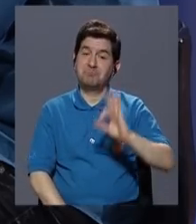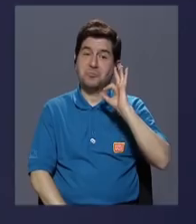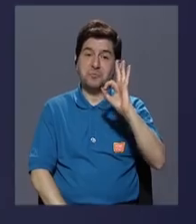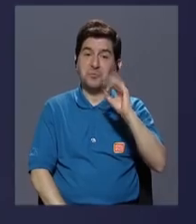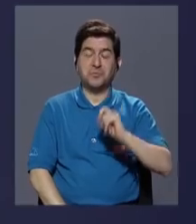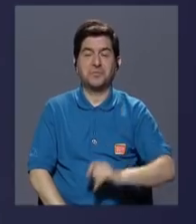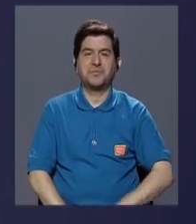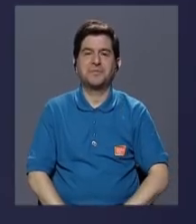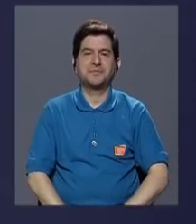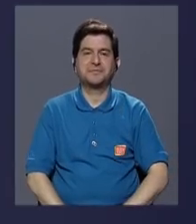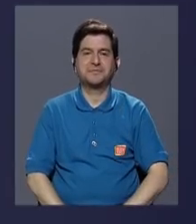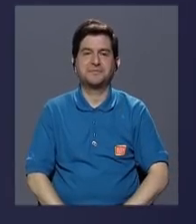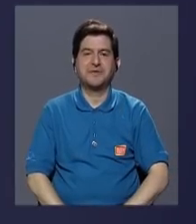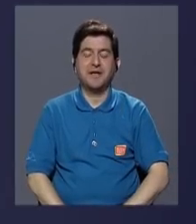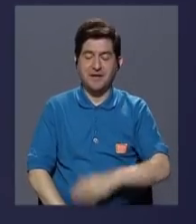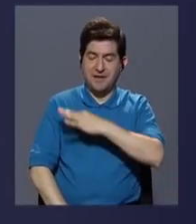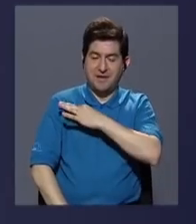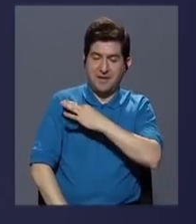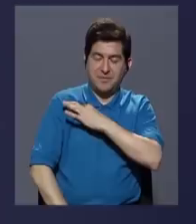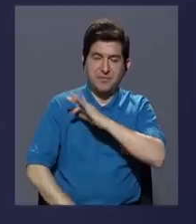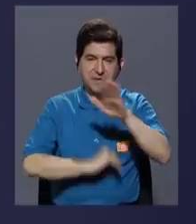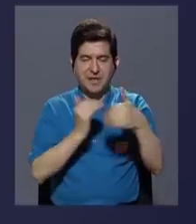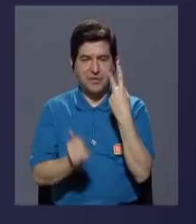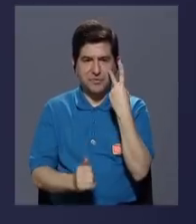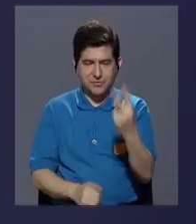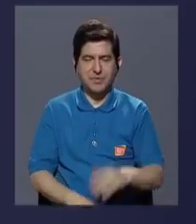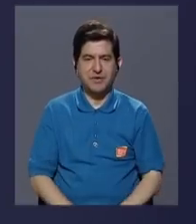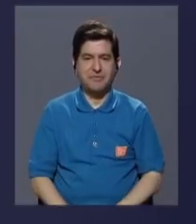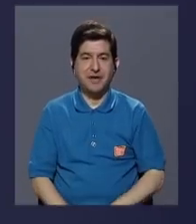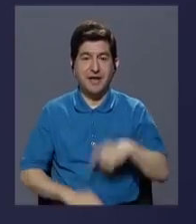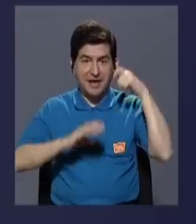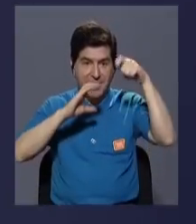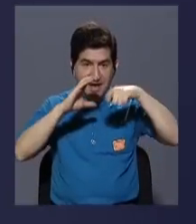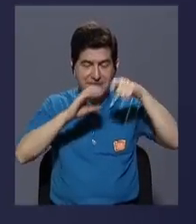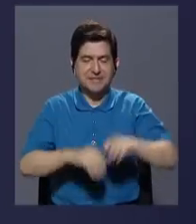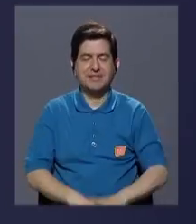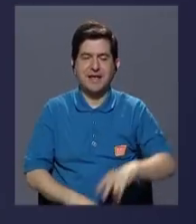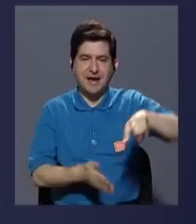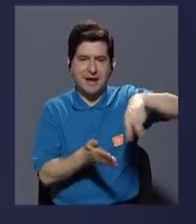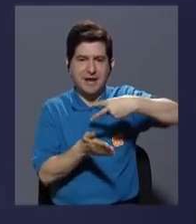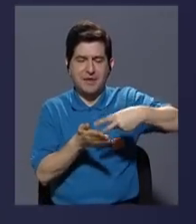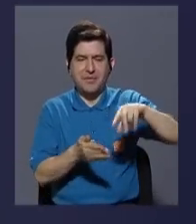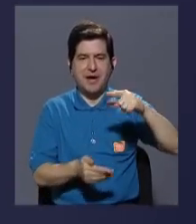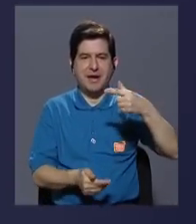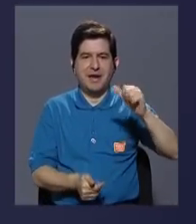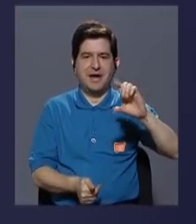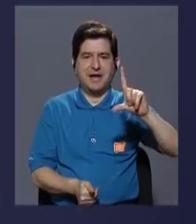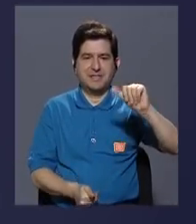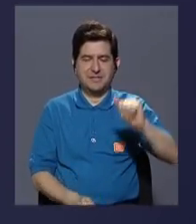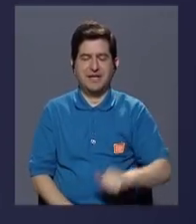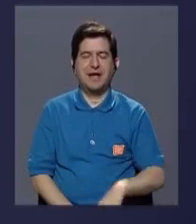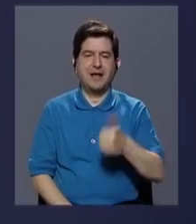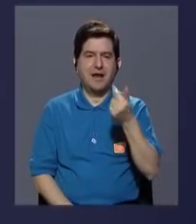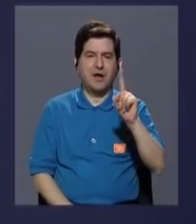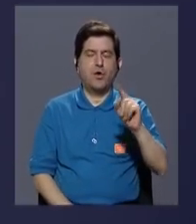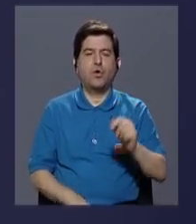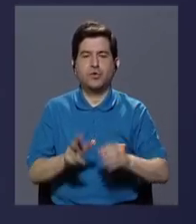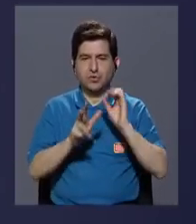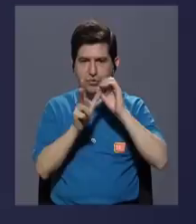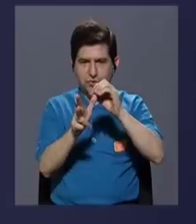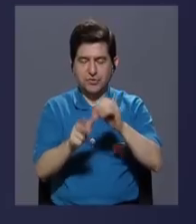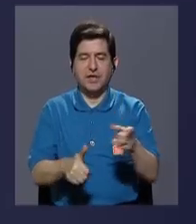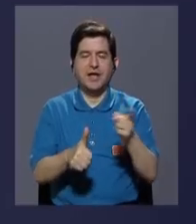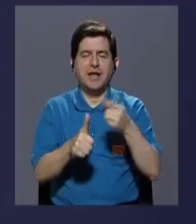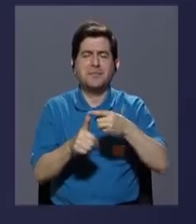invitados para ir a ver a los cines el baile de la cárcel a partir de este 11 de octubre ojalá en el primer fin de semana